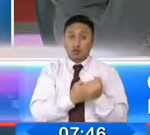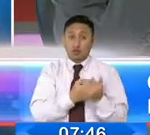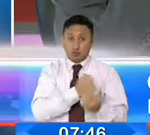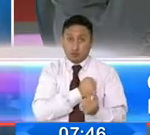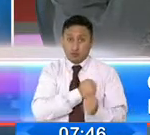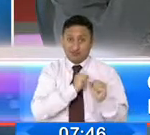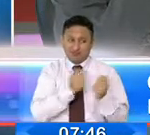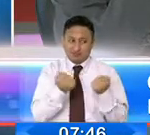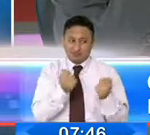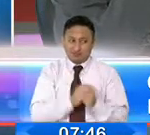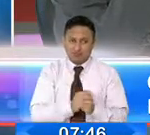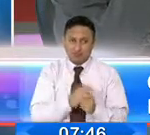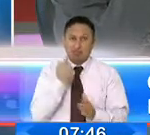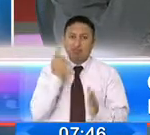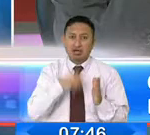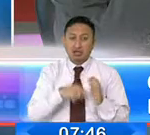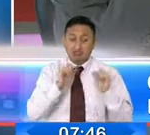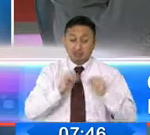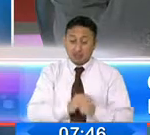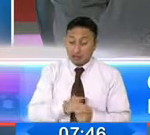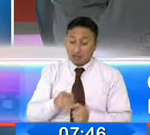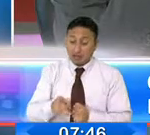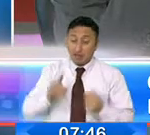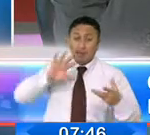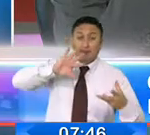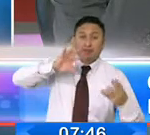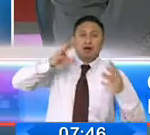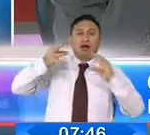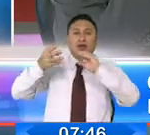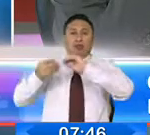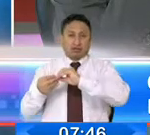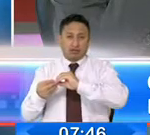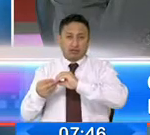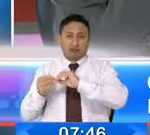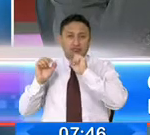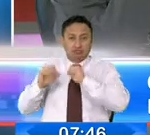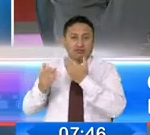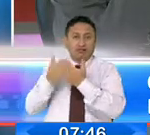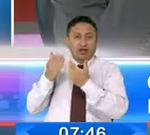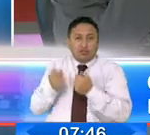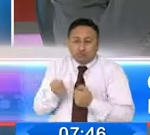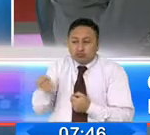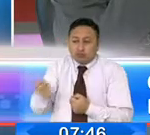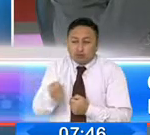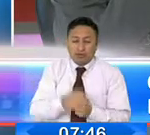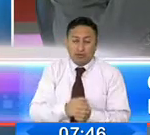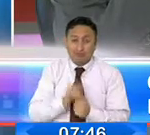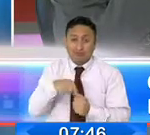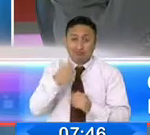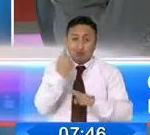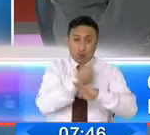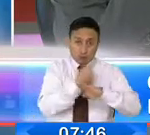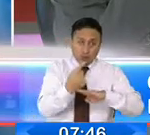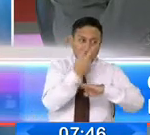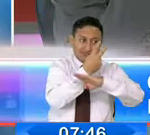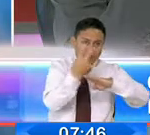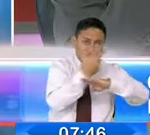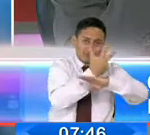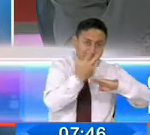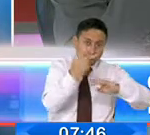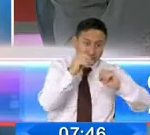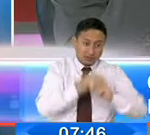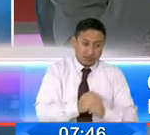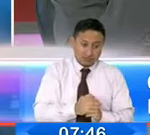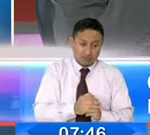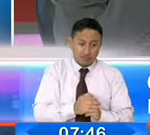qué? Para poderlos adaptar y poder viabilizar. Yo creo que eso ha sido importante. Estas primeras semanas hemos ya entregado cerca